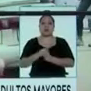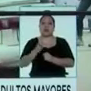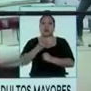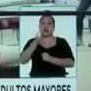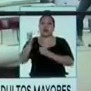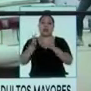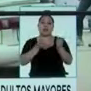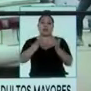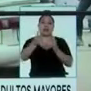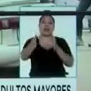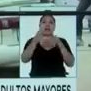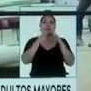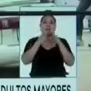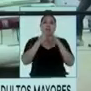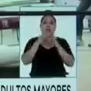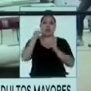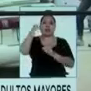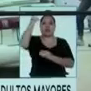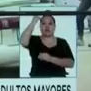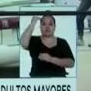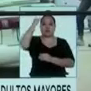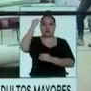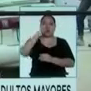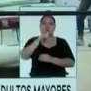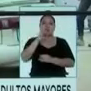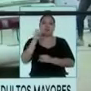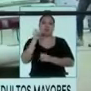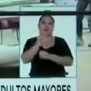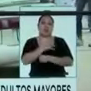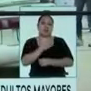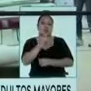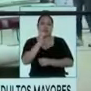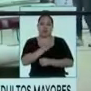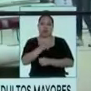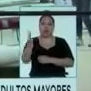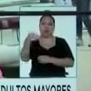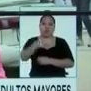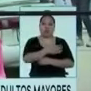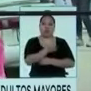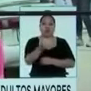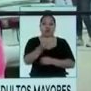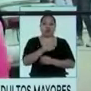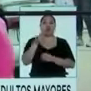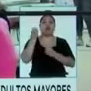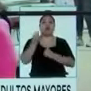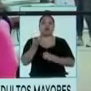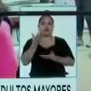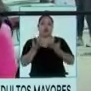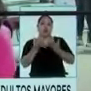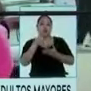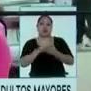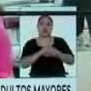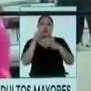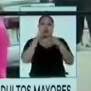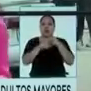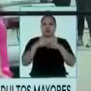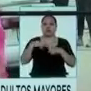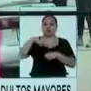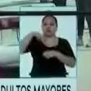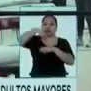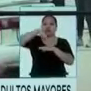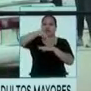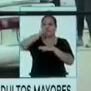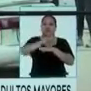2 millones de vacunas de Sinopharm y no ha venido ni una de lote 2. Porque no hay contrato